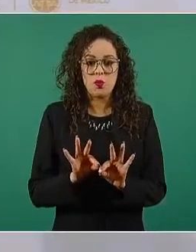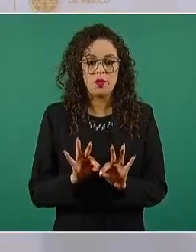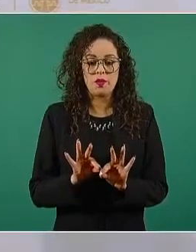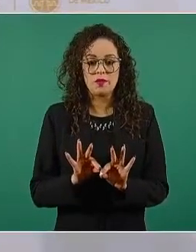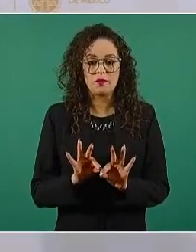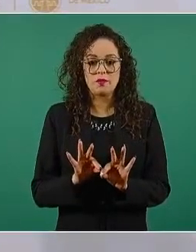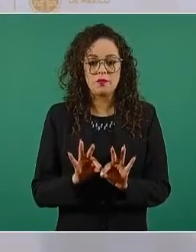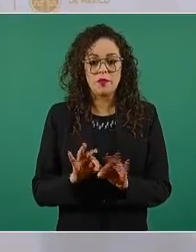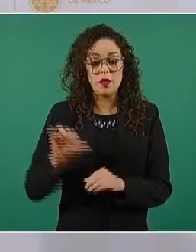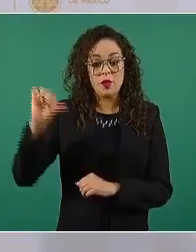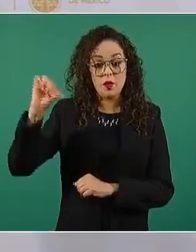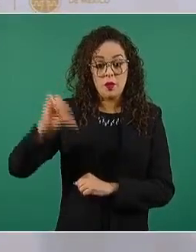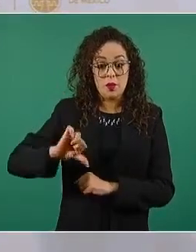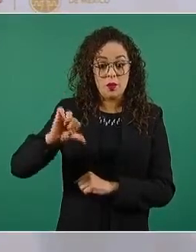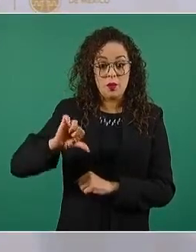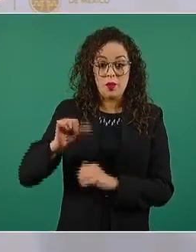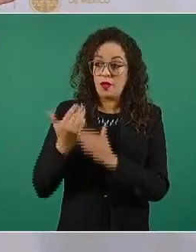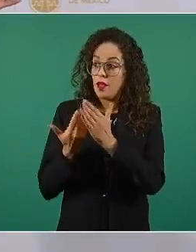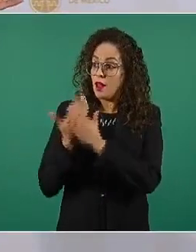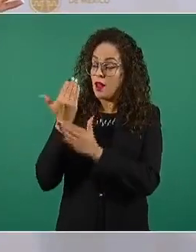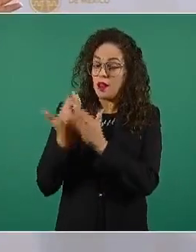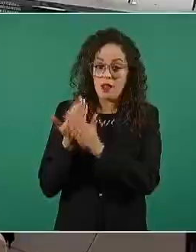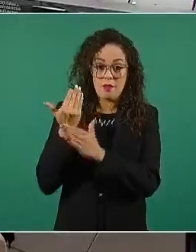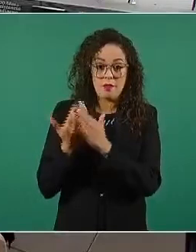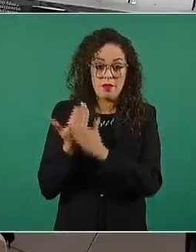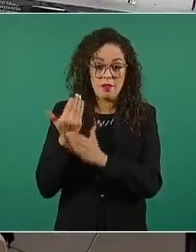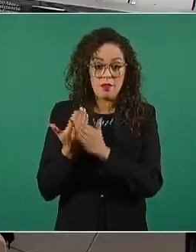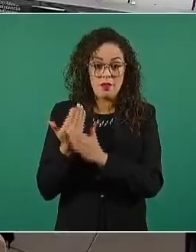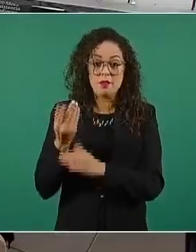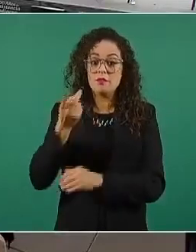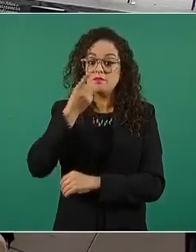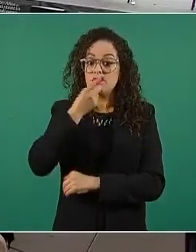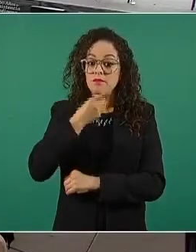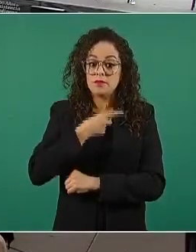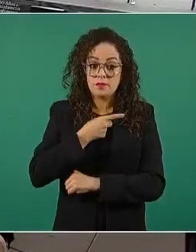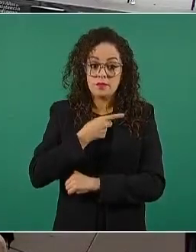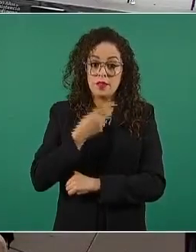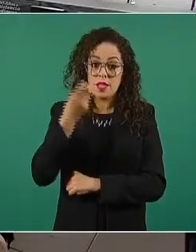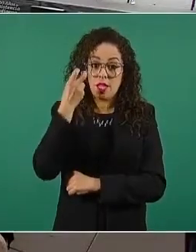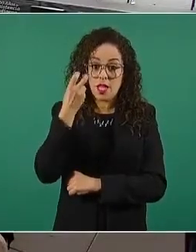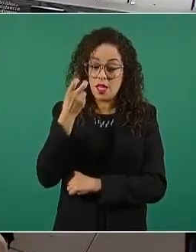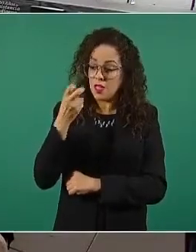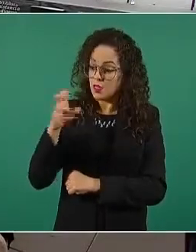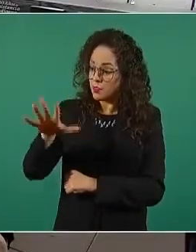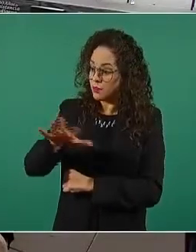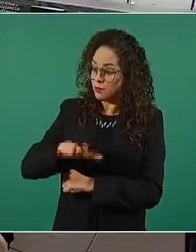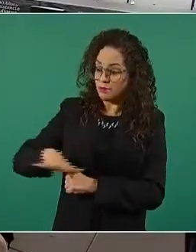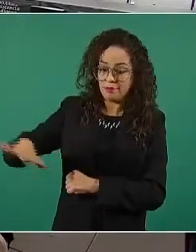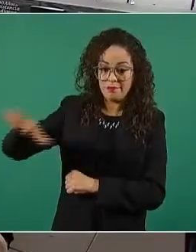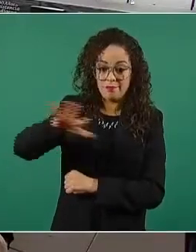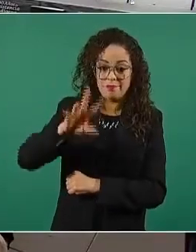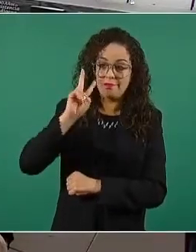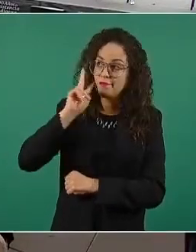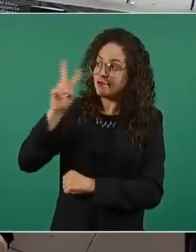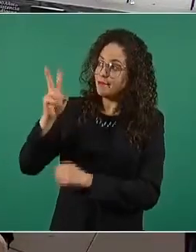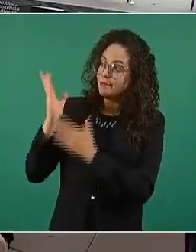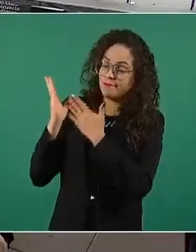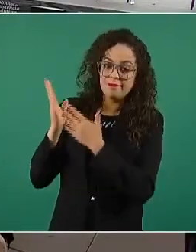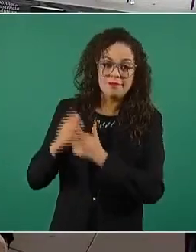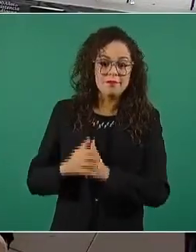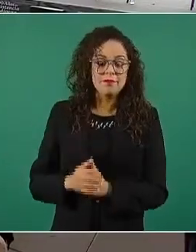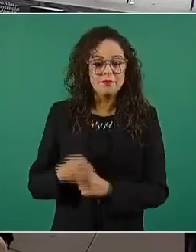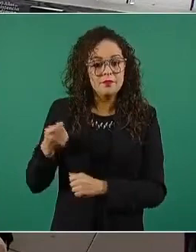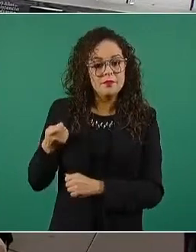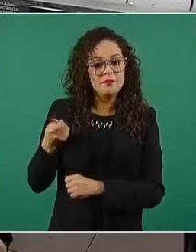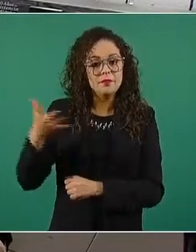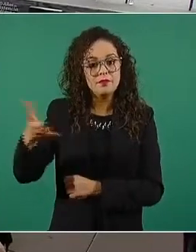Esta mañana se me dijo que esta área es conocida